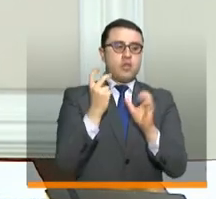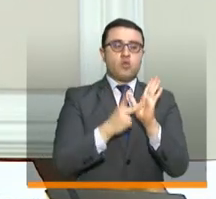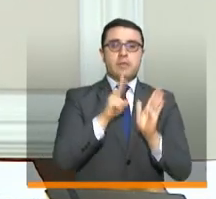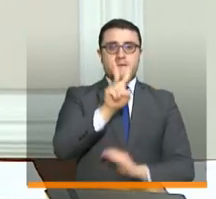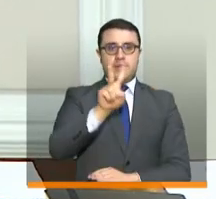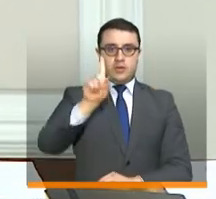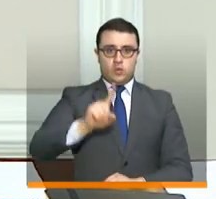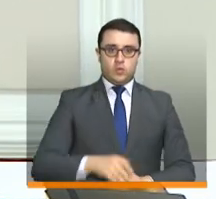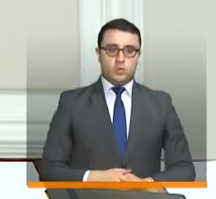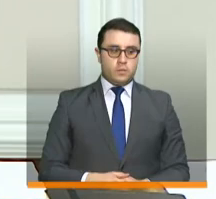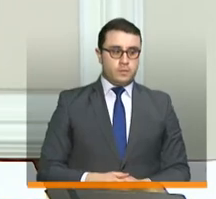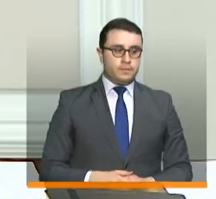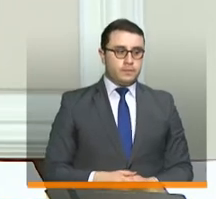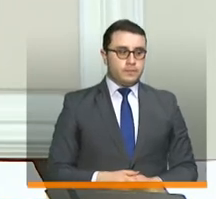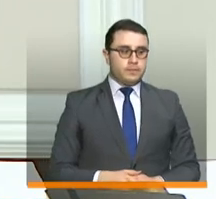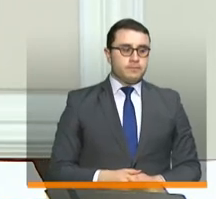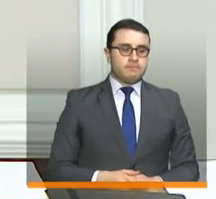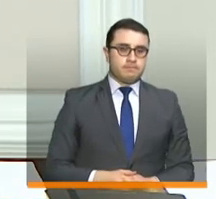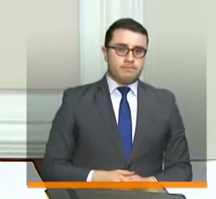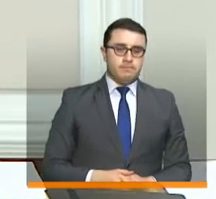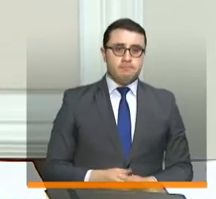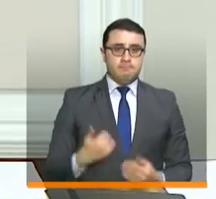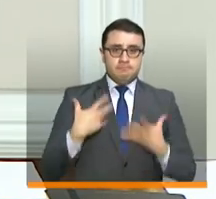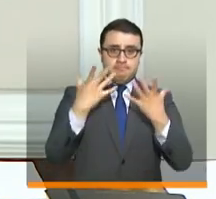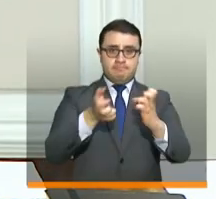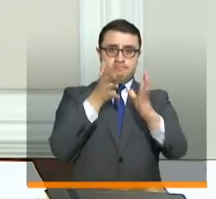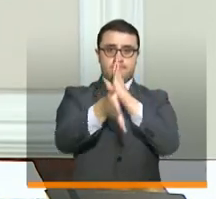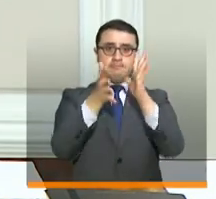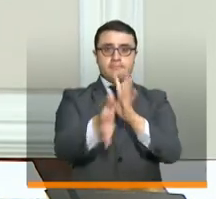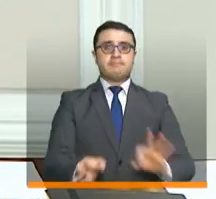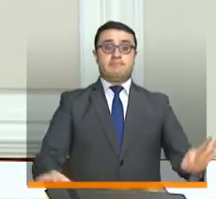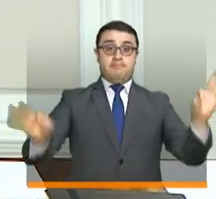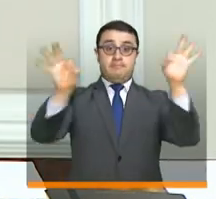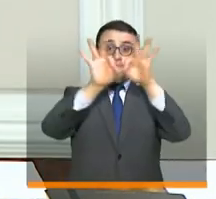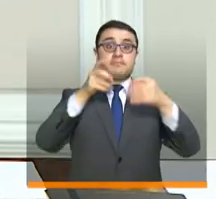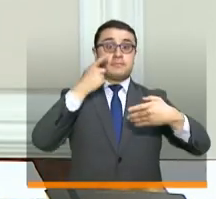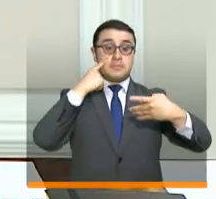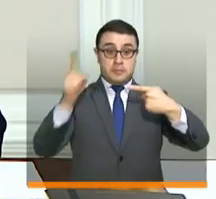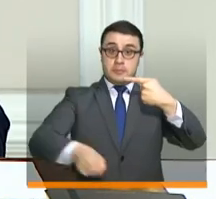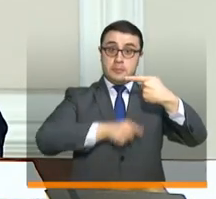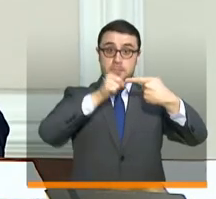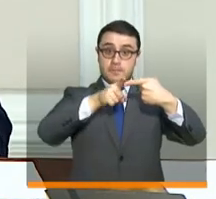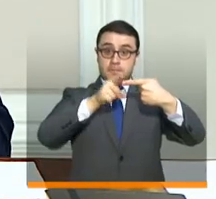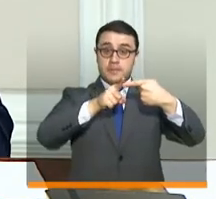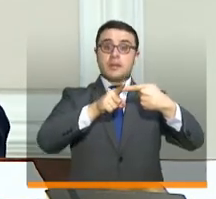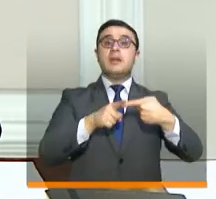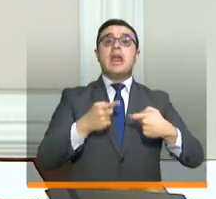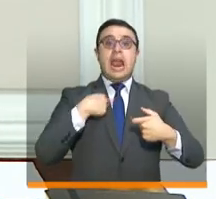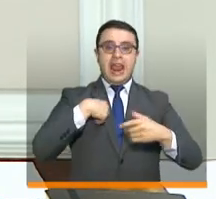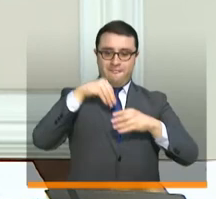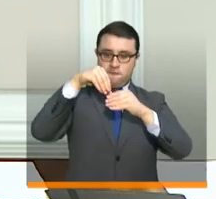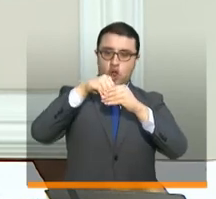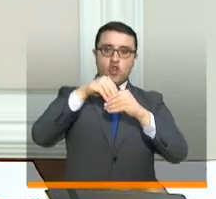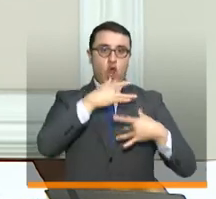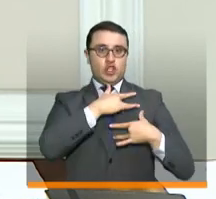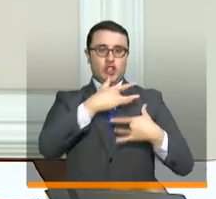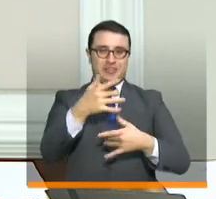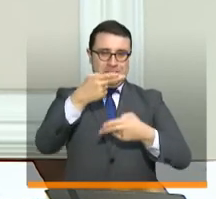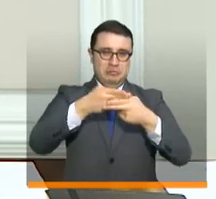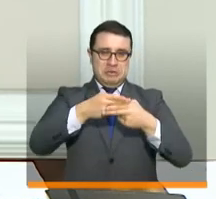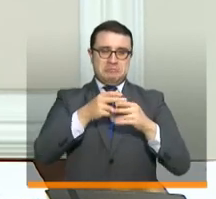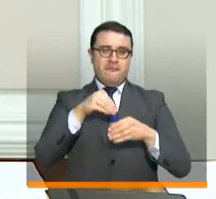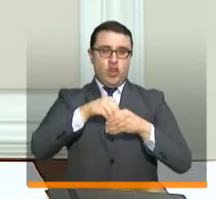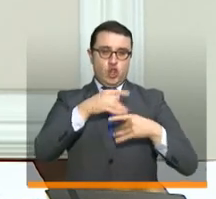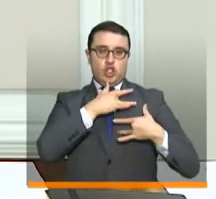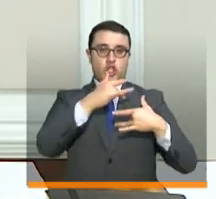Y aquí hay mensajes muy importantes. El primero, gracias a este Fondo de Solidaridad, nosotros